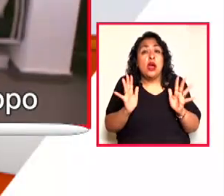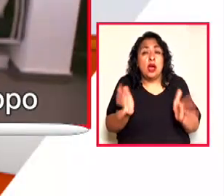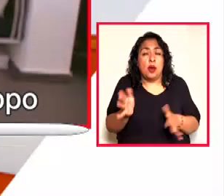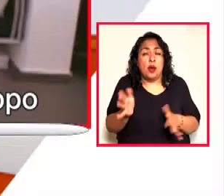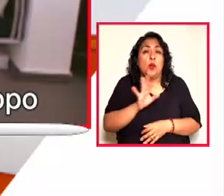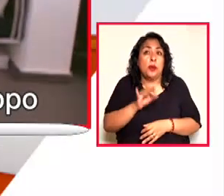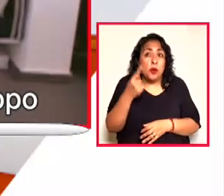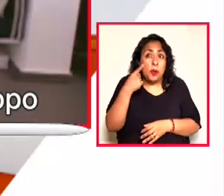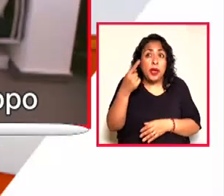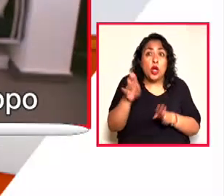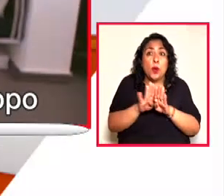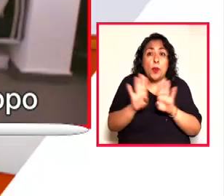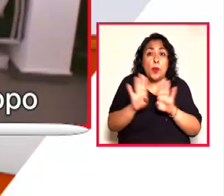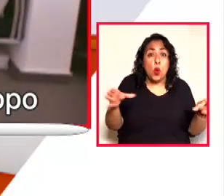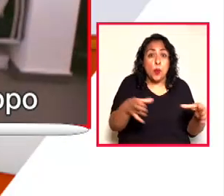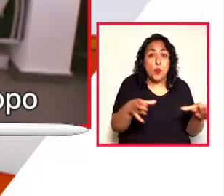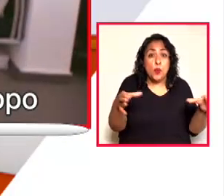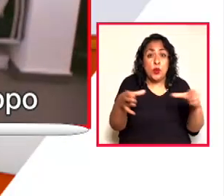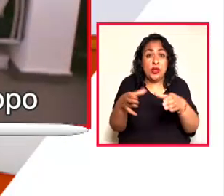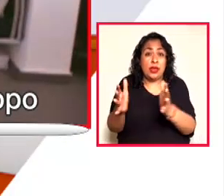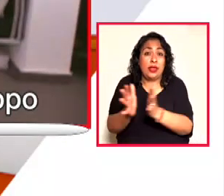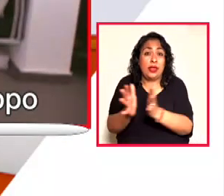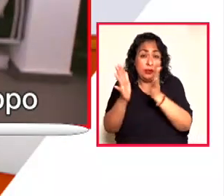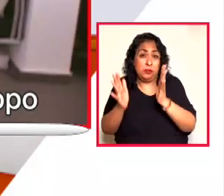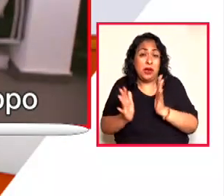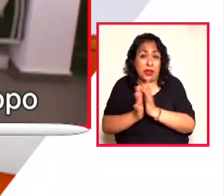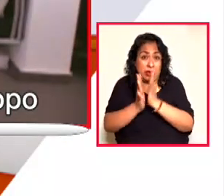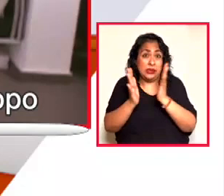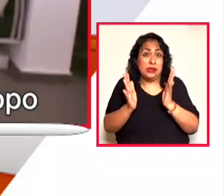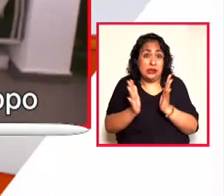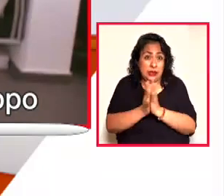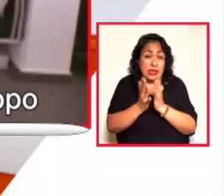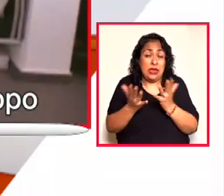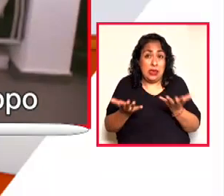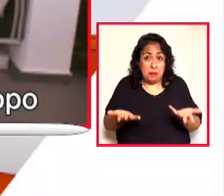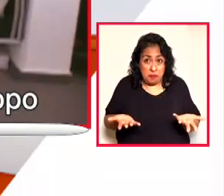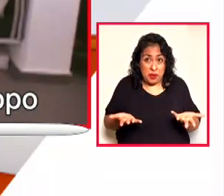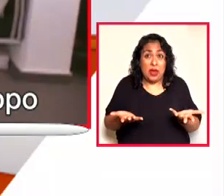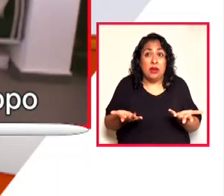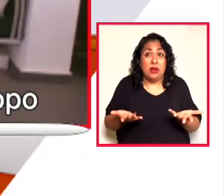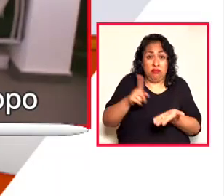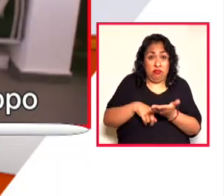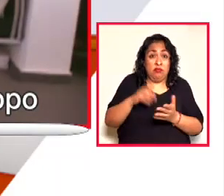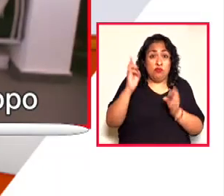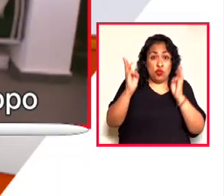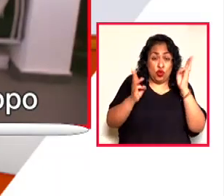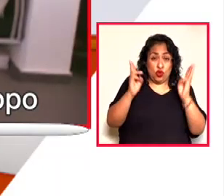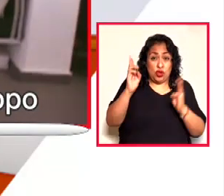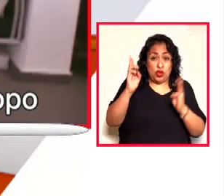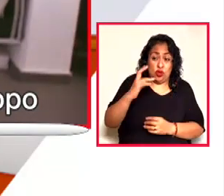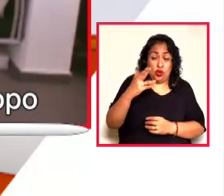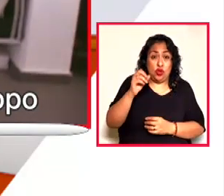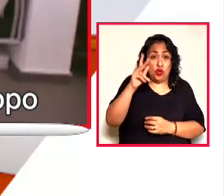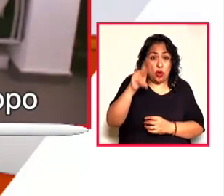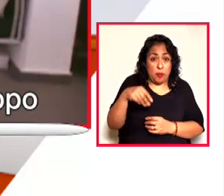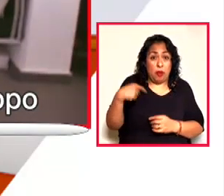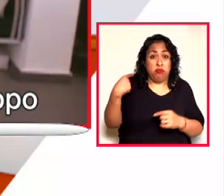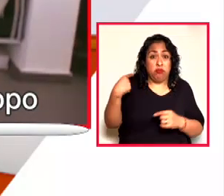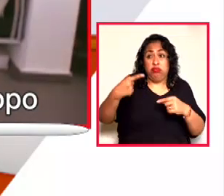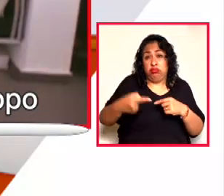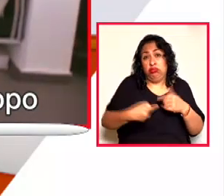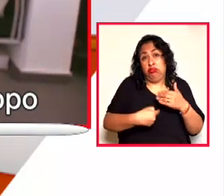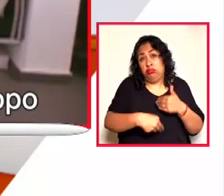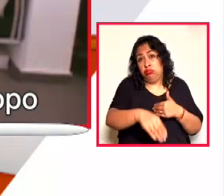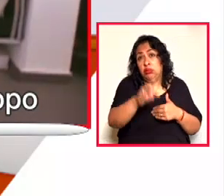de las comunidades que han participado en el Museo Universitario del Chopo, que han transitado por ahí o que han